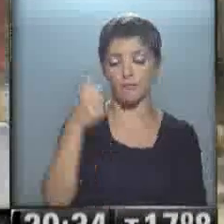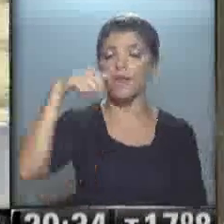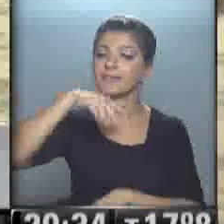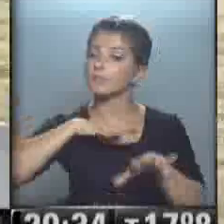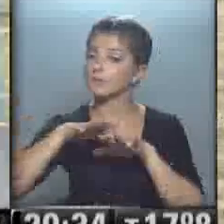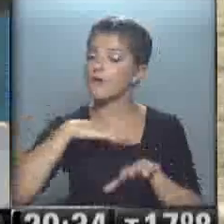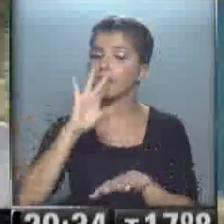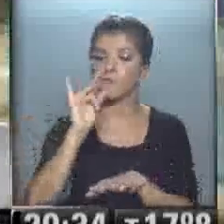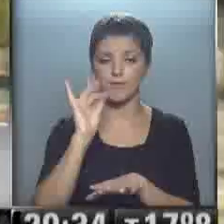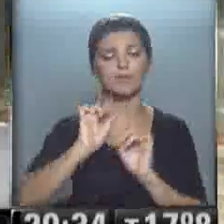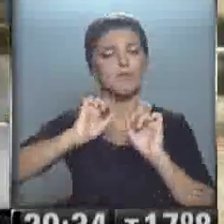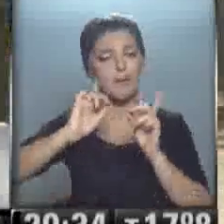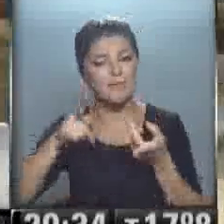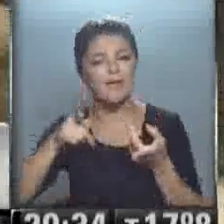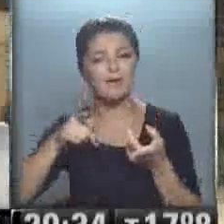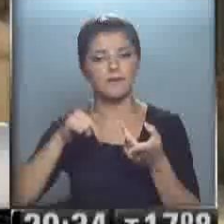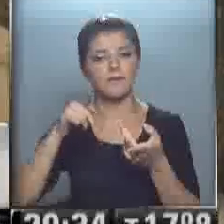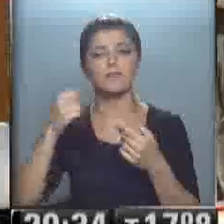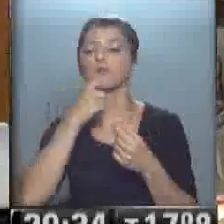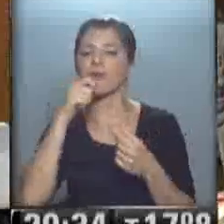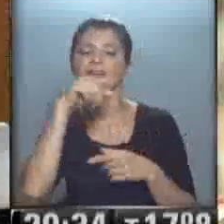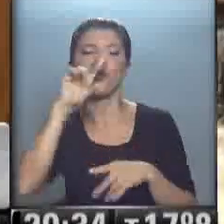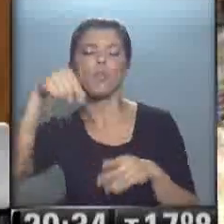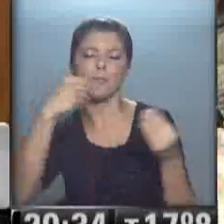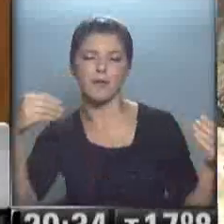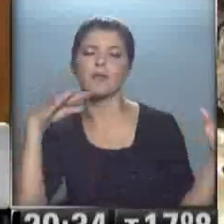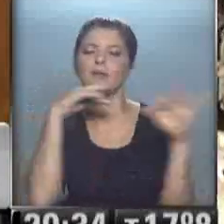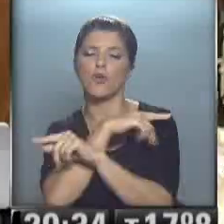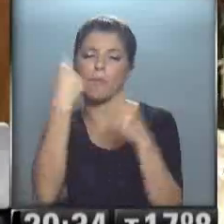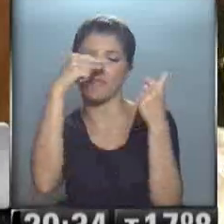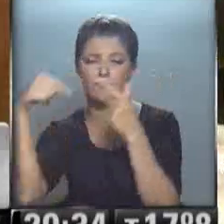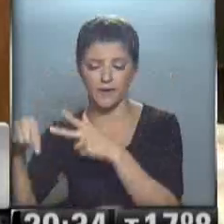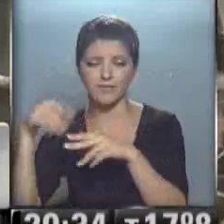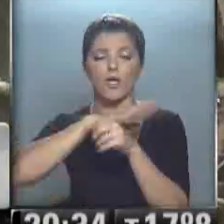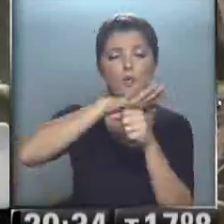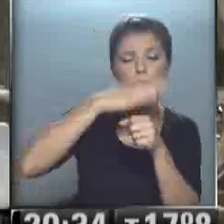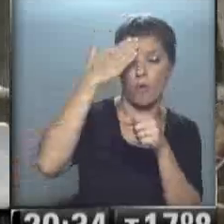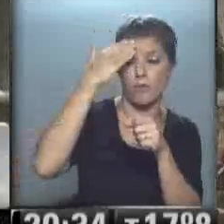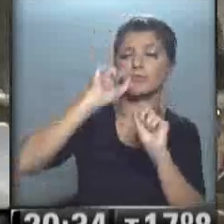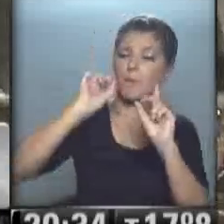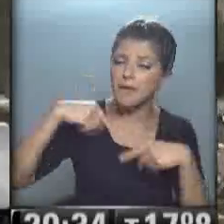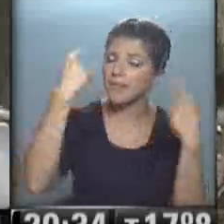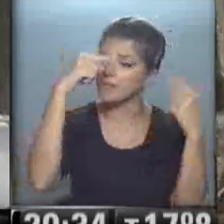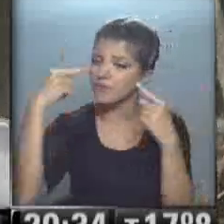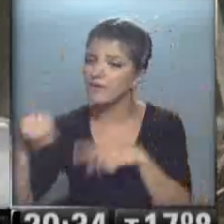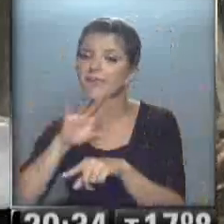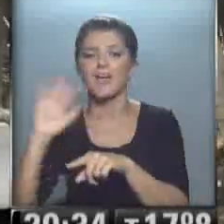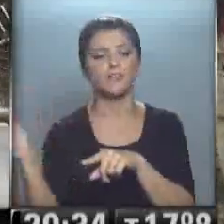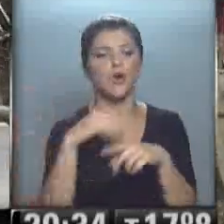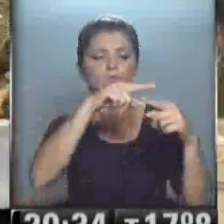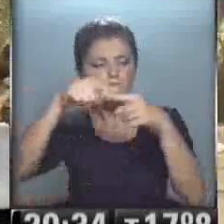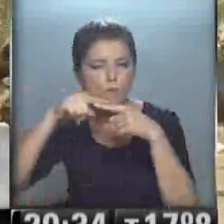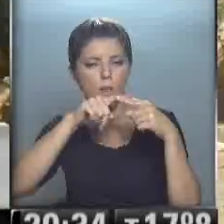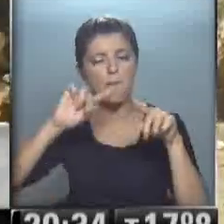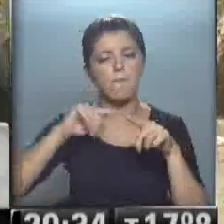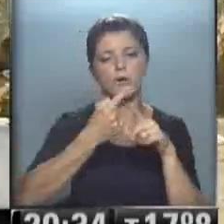caso responde también a la diversidad de lenguas, etnias y religiones en Nigeria que encierran disputas políticas y